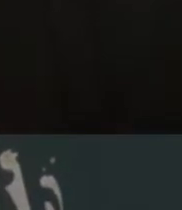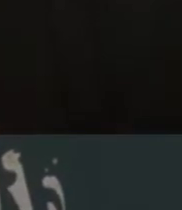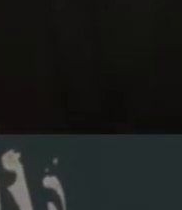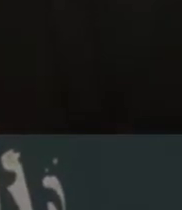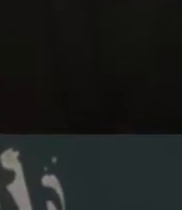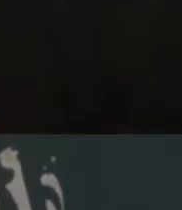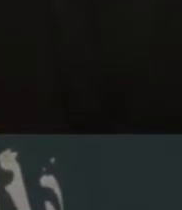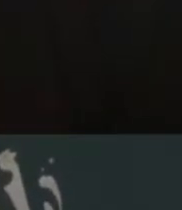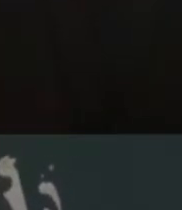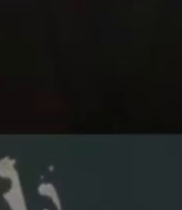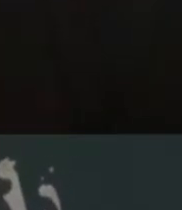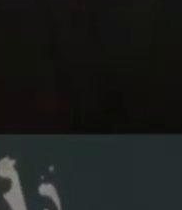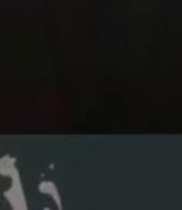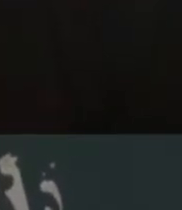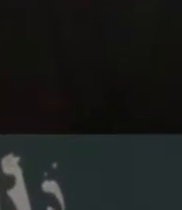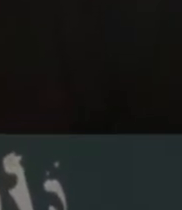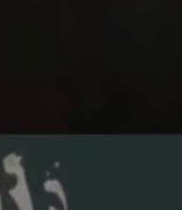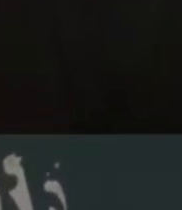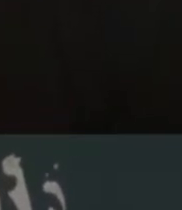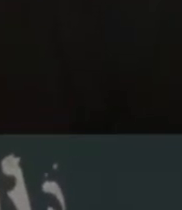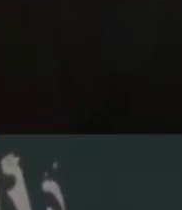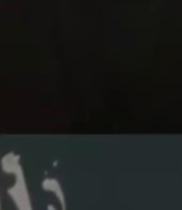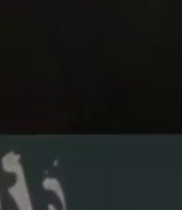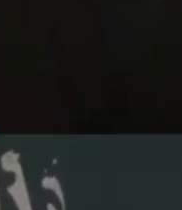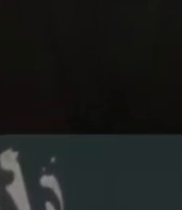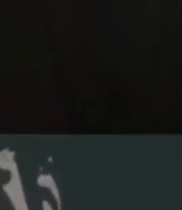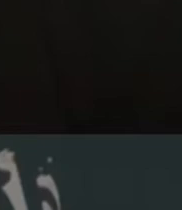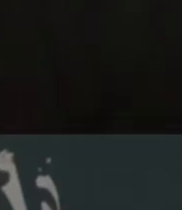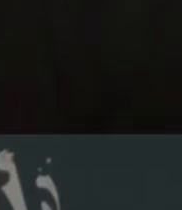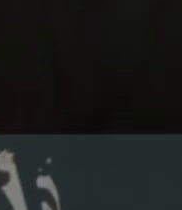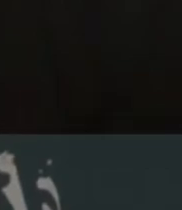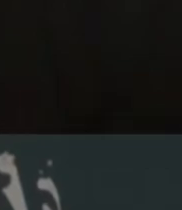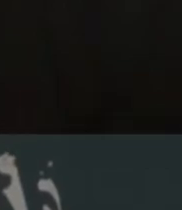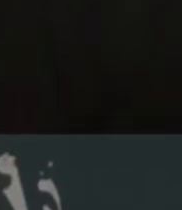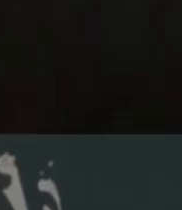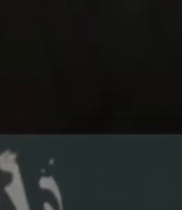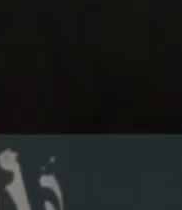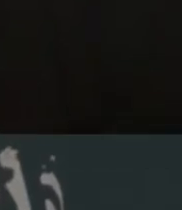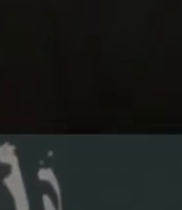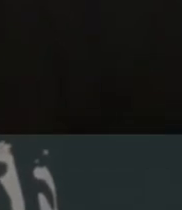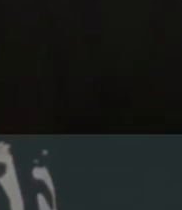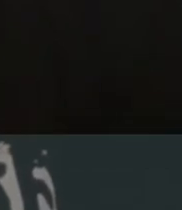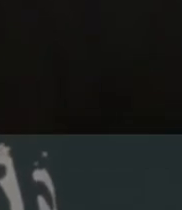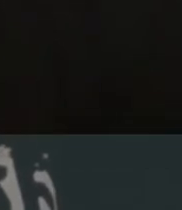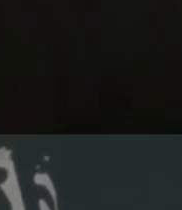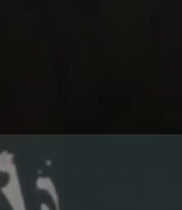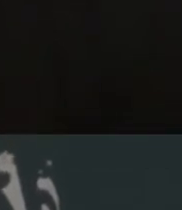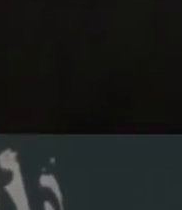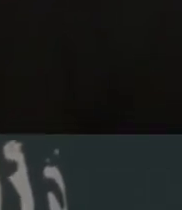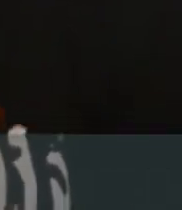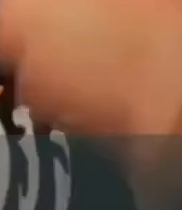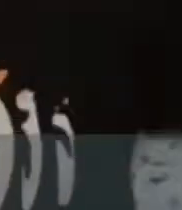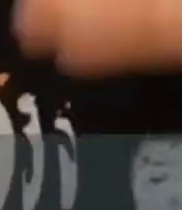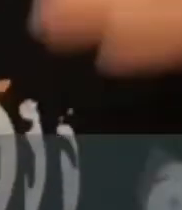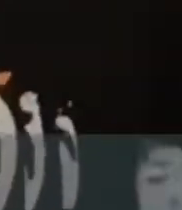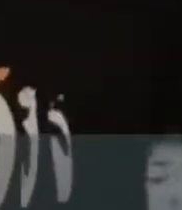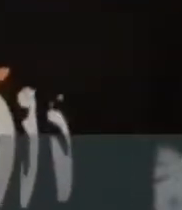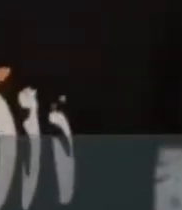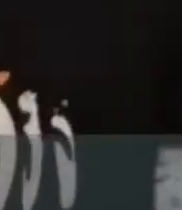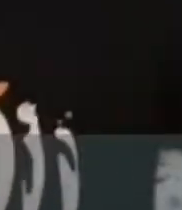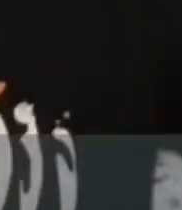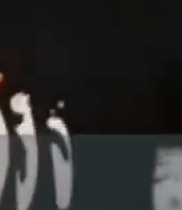viento, porque están en la zona que está recibiendo más lluvia en comparación con décadas anteriores. Pero si vamos al